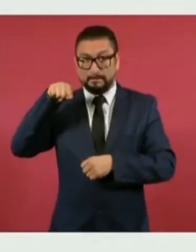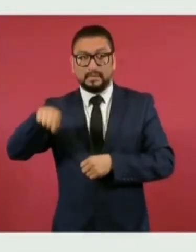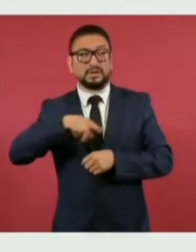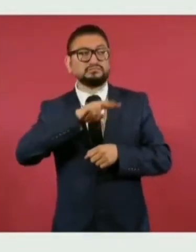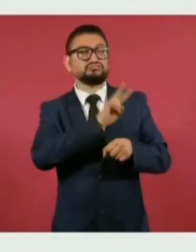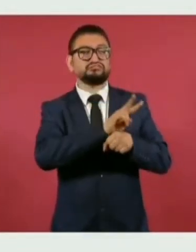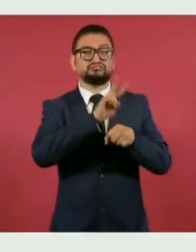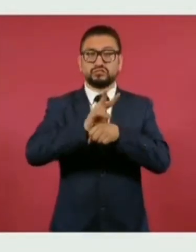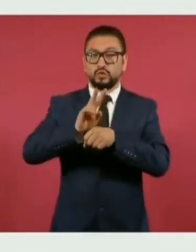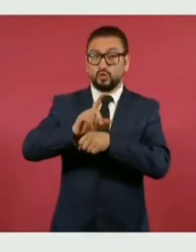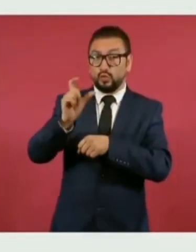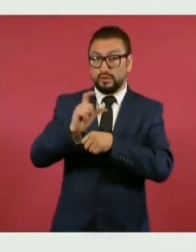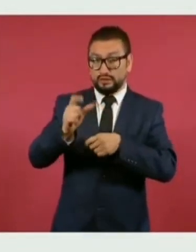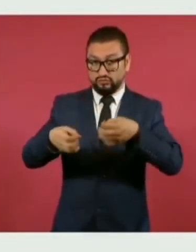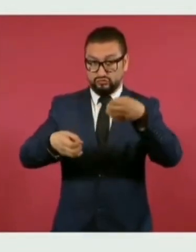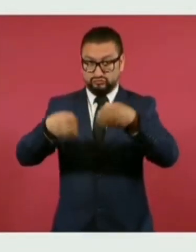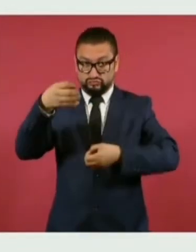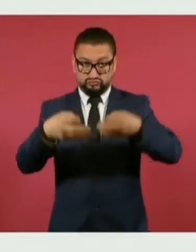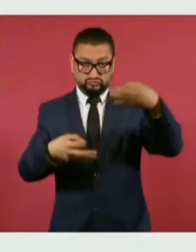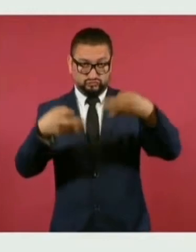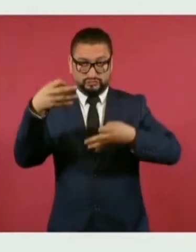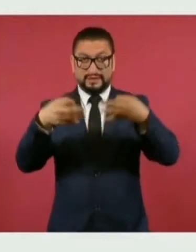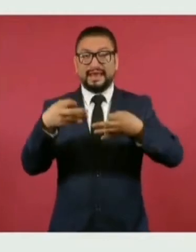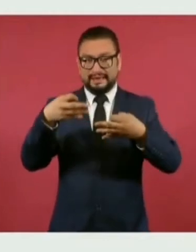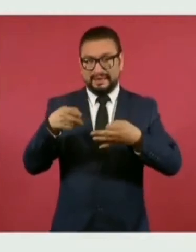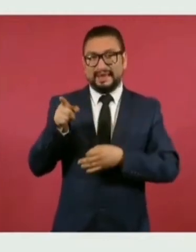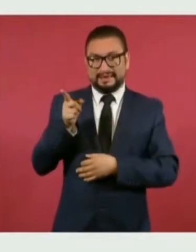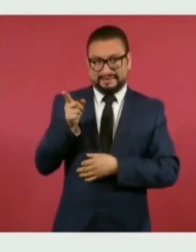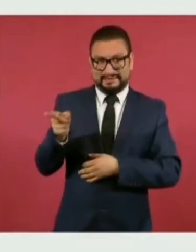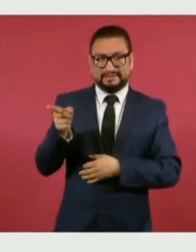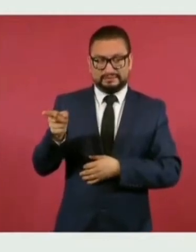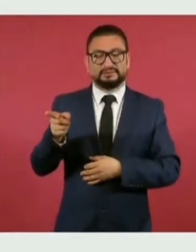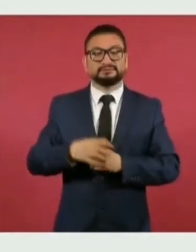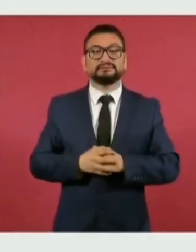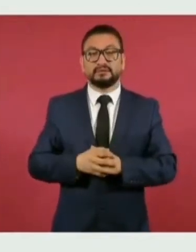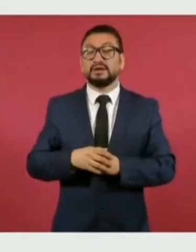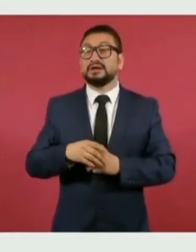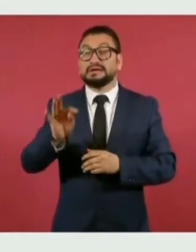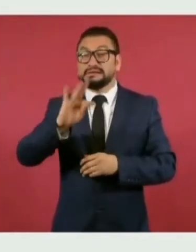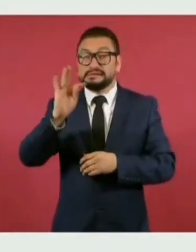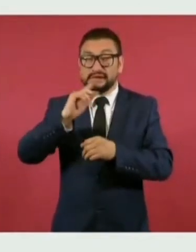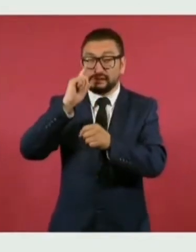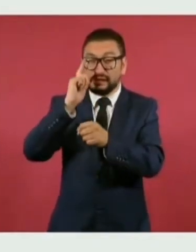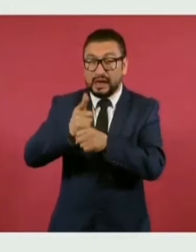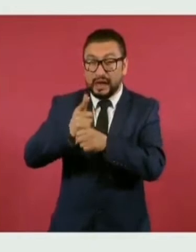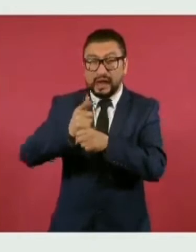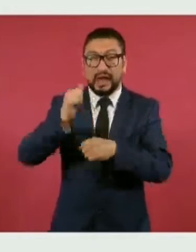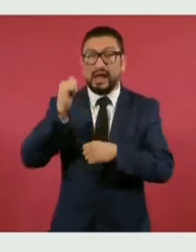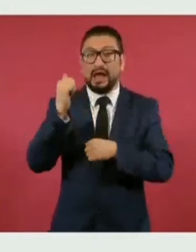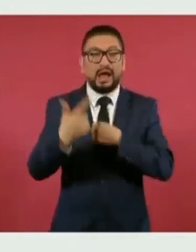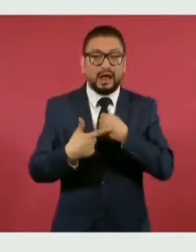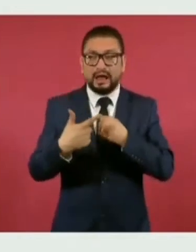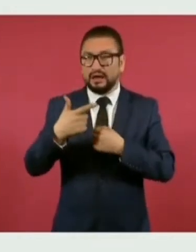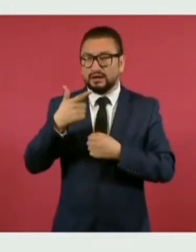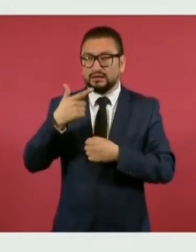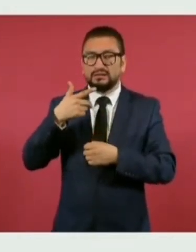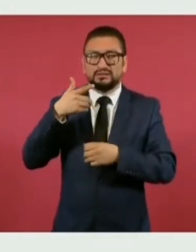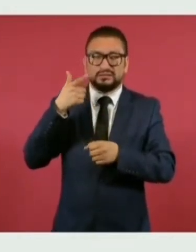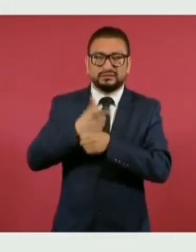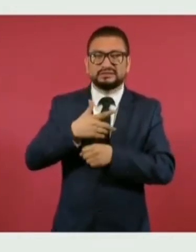comportamiento de los jueces, de los magistrados, y en todo caso sancionar cuando ubique casos de corrupción,